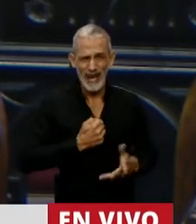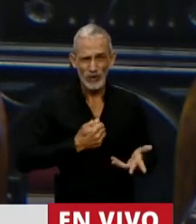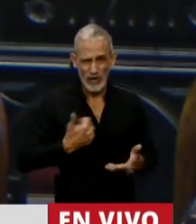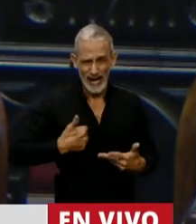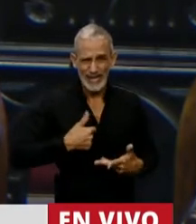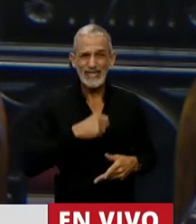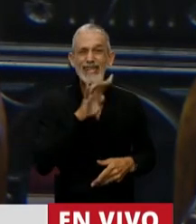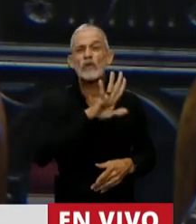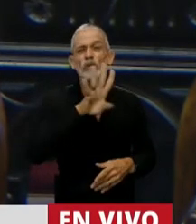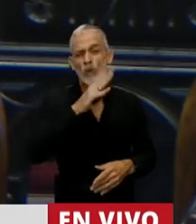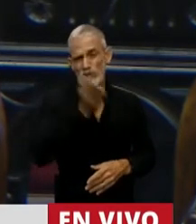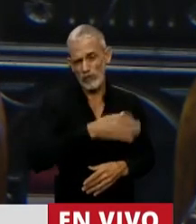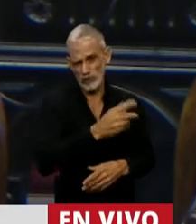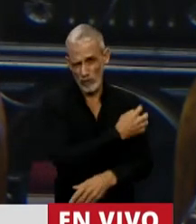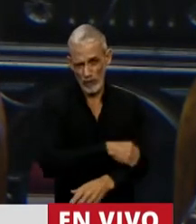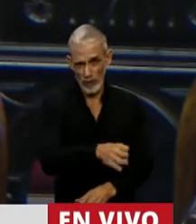44,2% de pobreza,